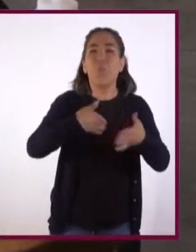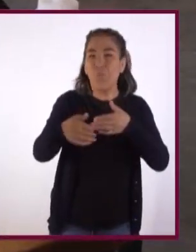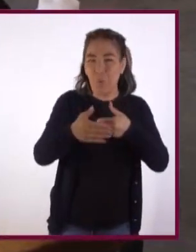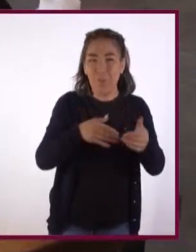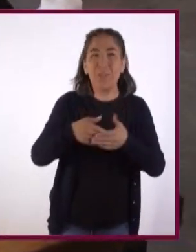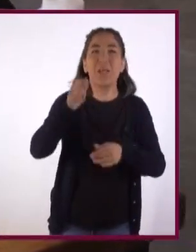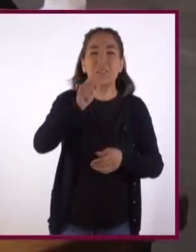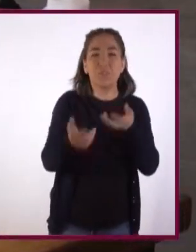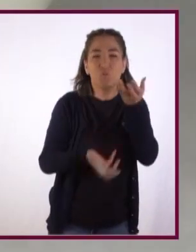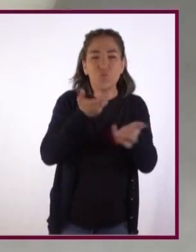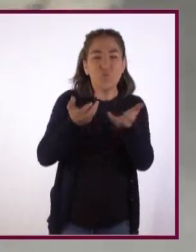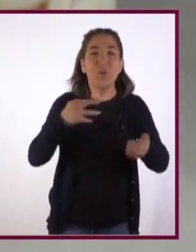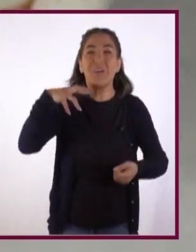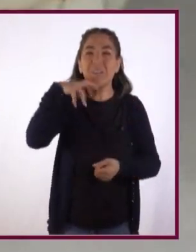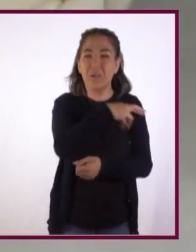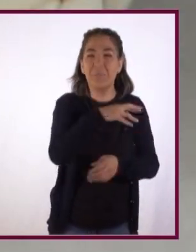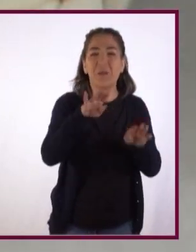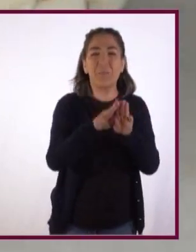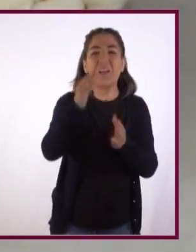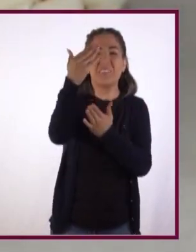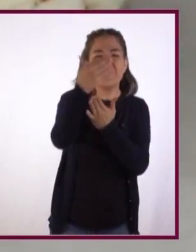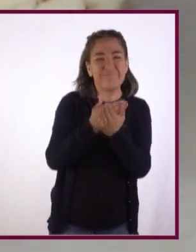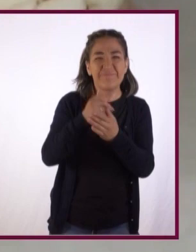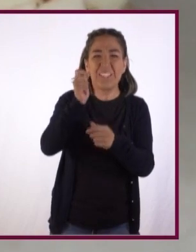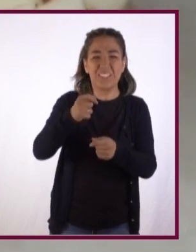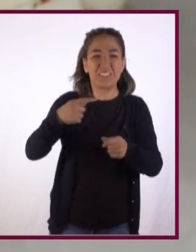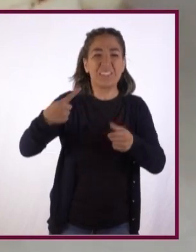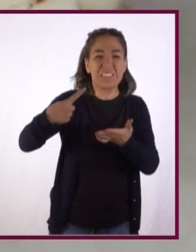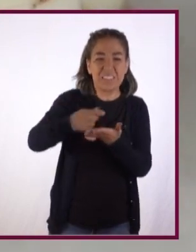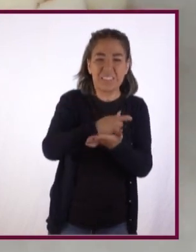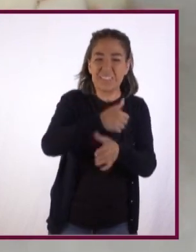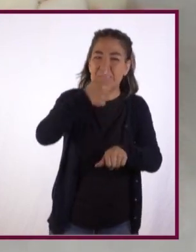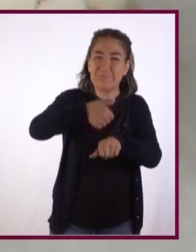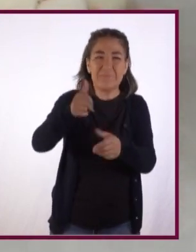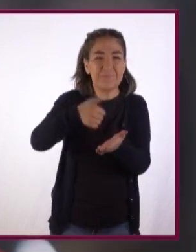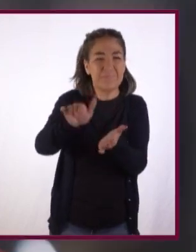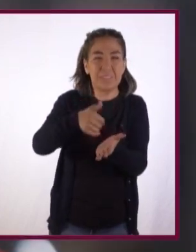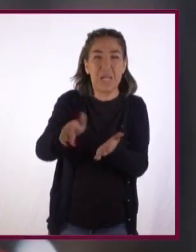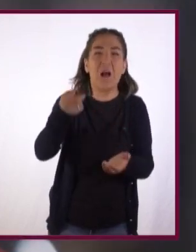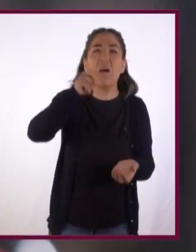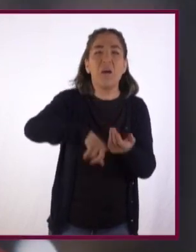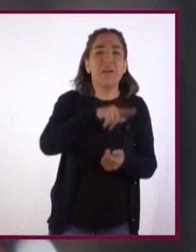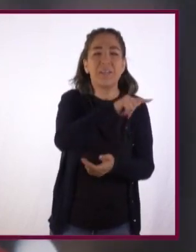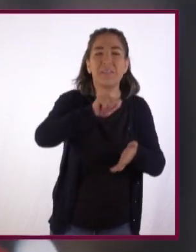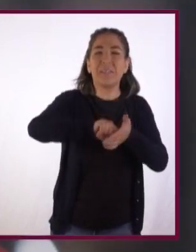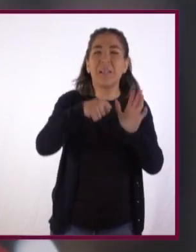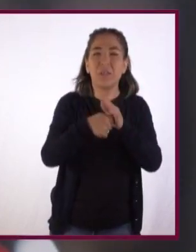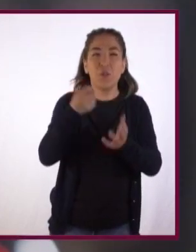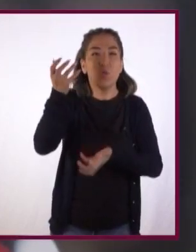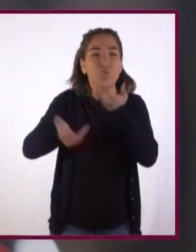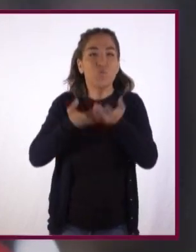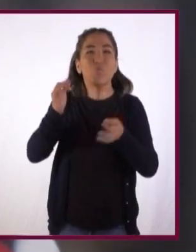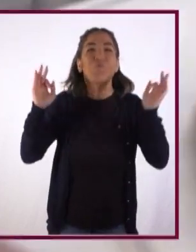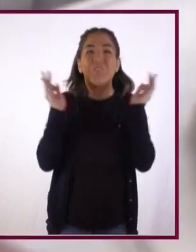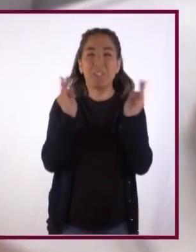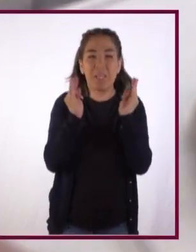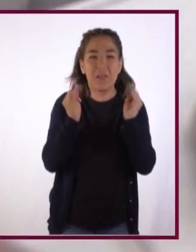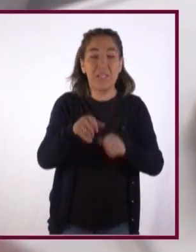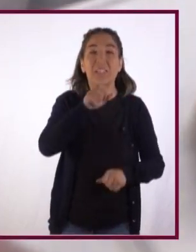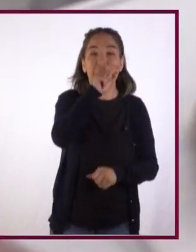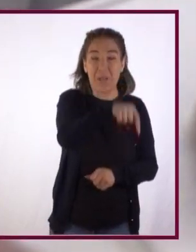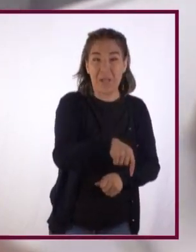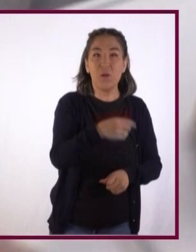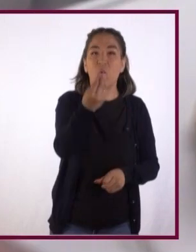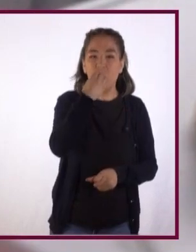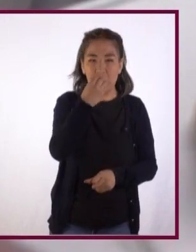porque acelera la cocción y elimina procesos bacterianos. Una técnica muy usada en cocina es la cocción en frío. Además,